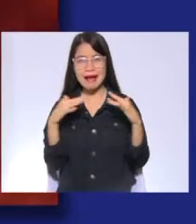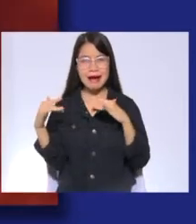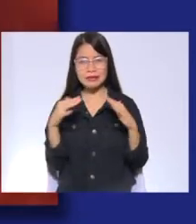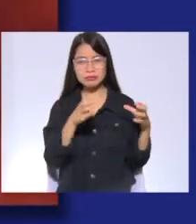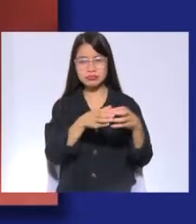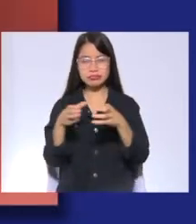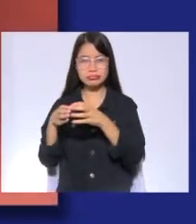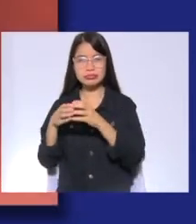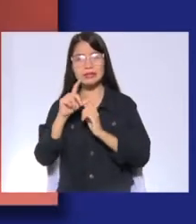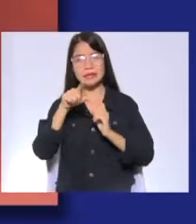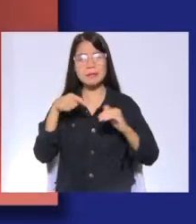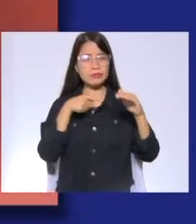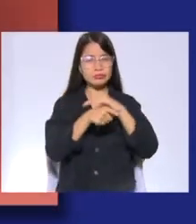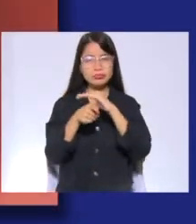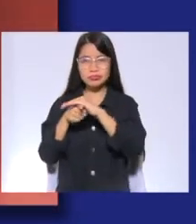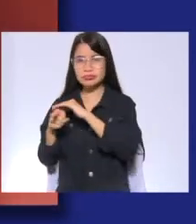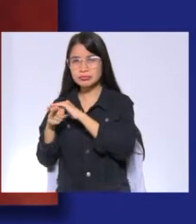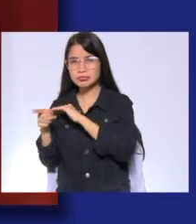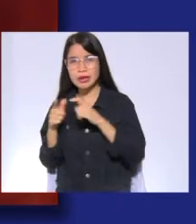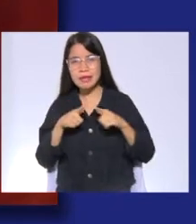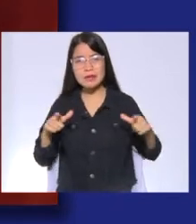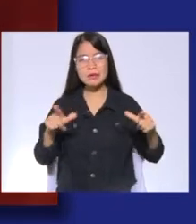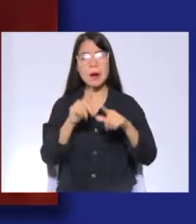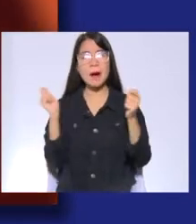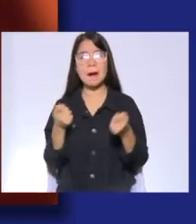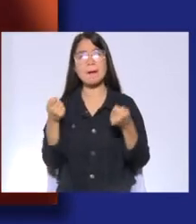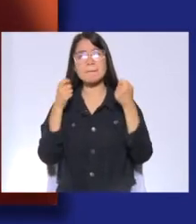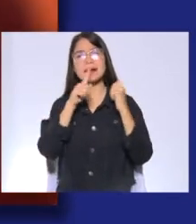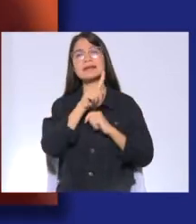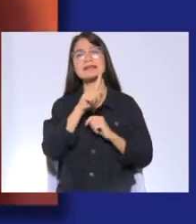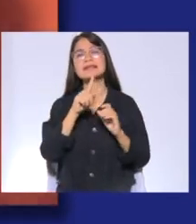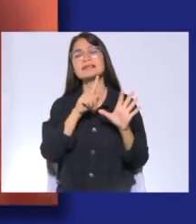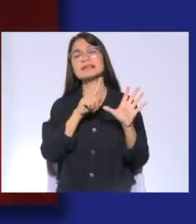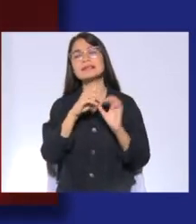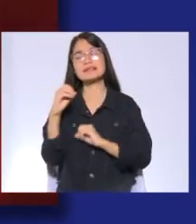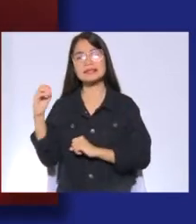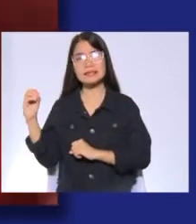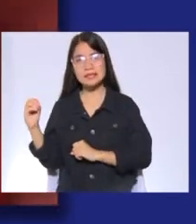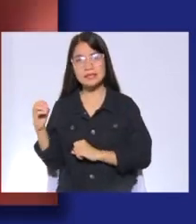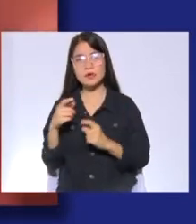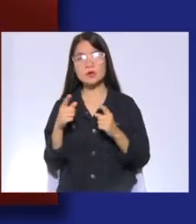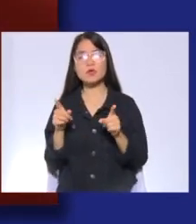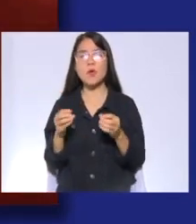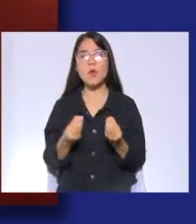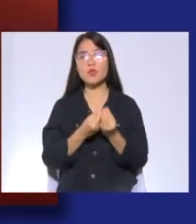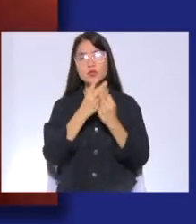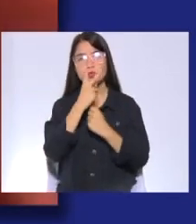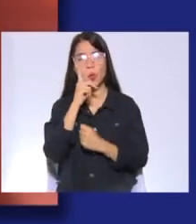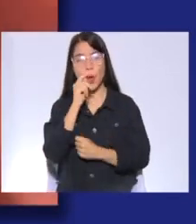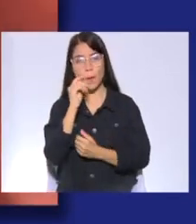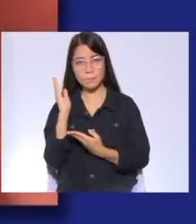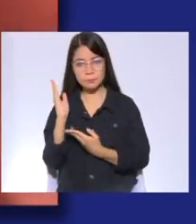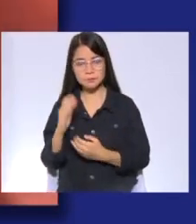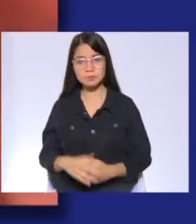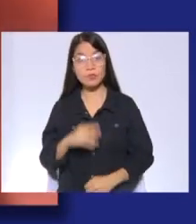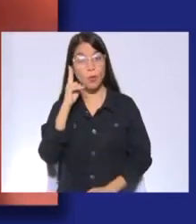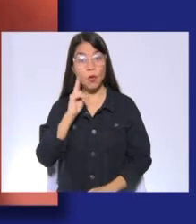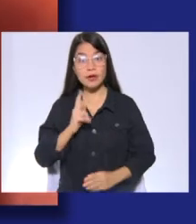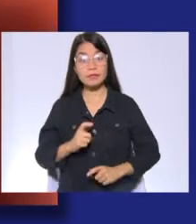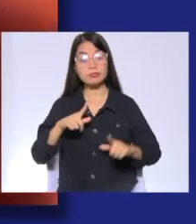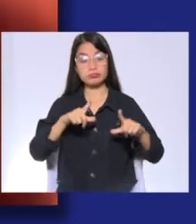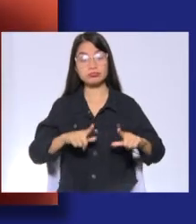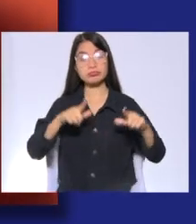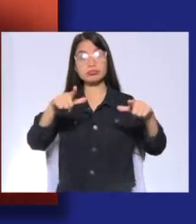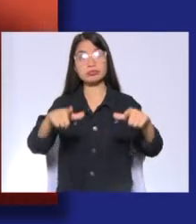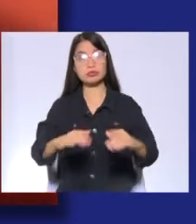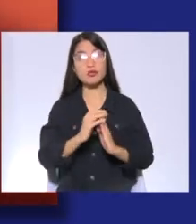expedición de los Cayos y en la campaña de los 600 con MacGregor y Zublet. Bolívar le otorgó el título de jefe